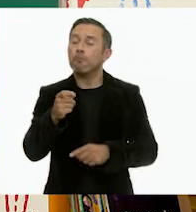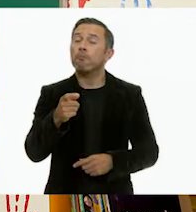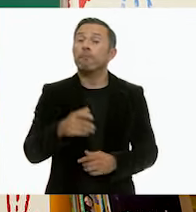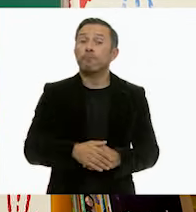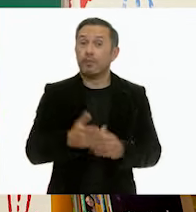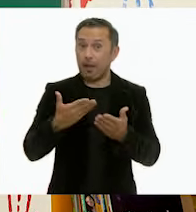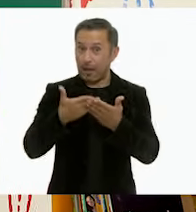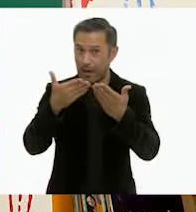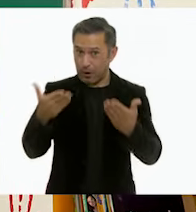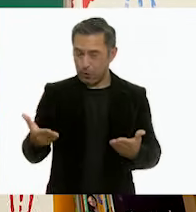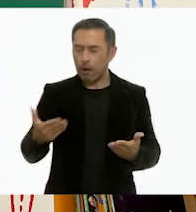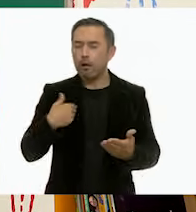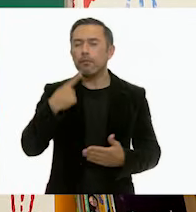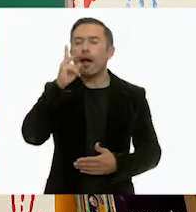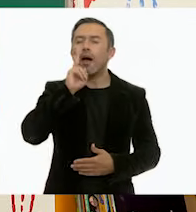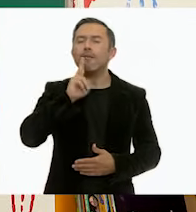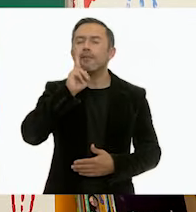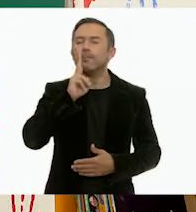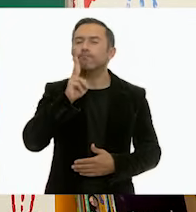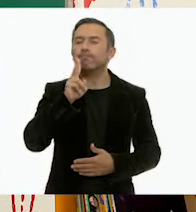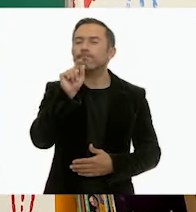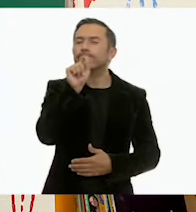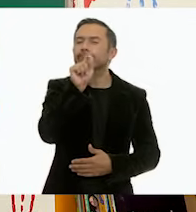que vamos a tomar es